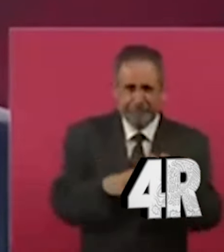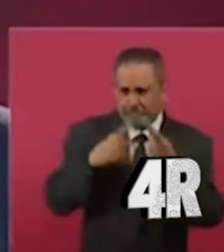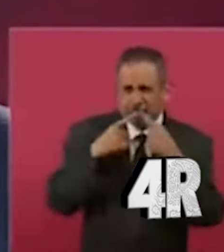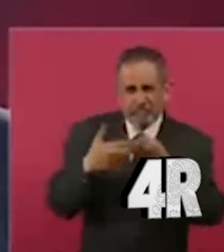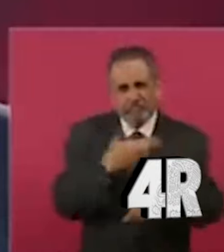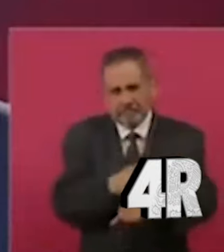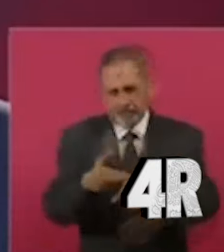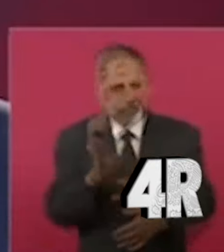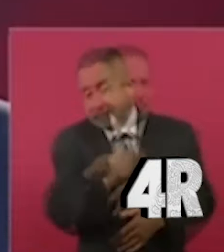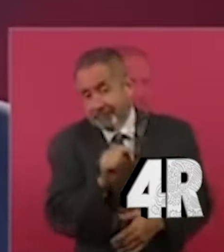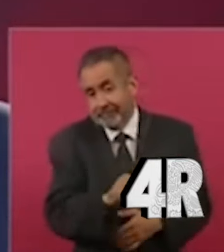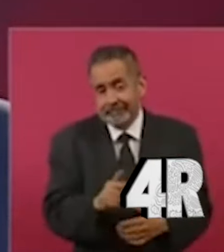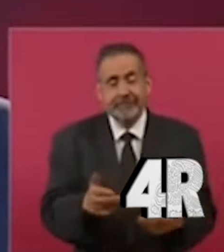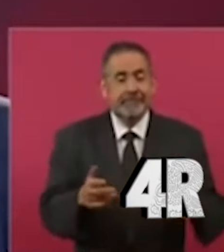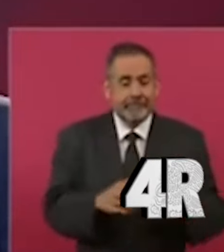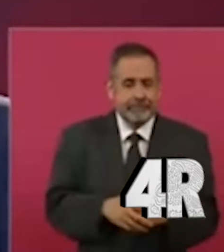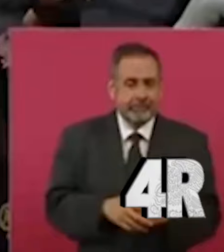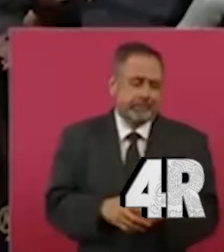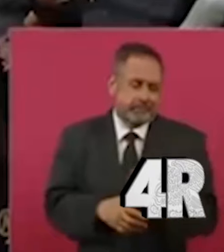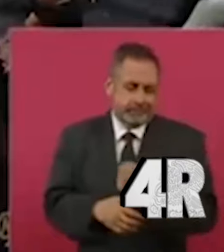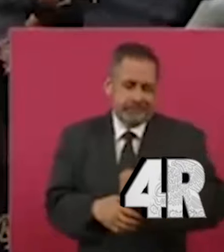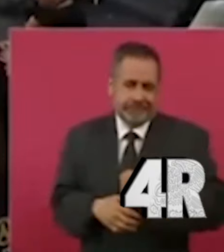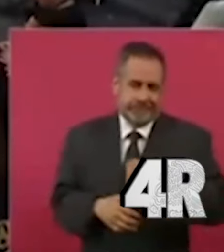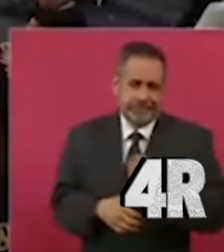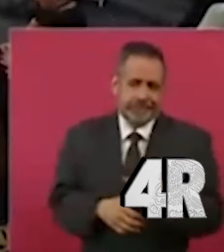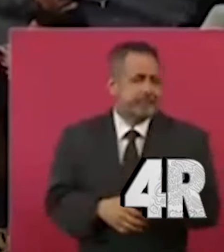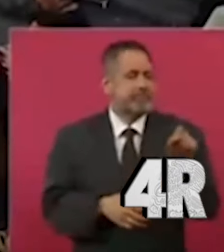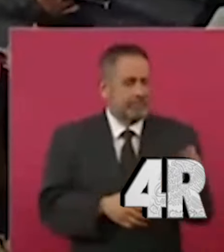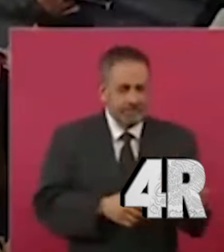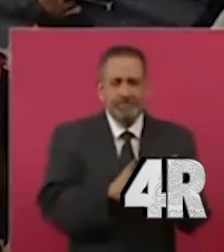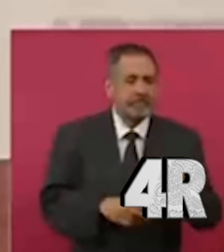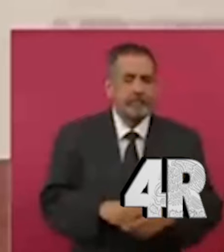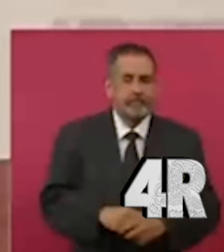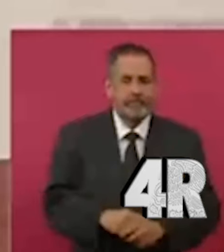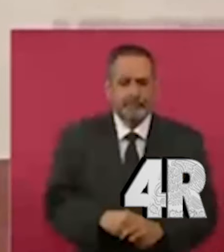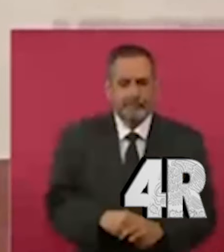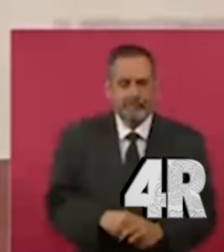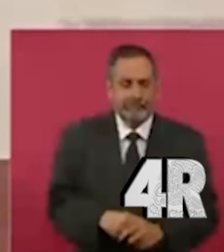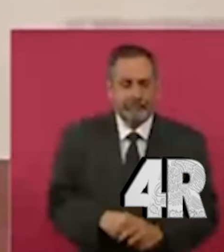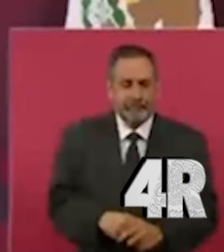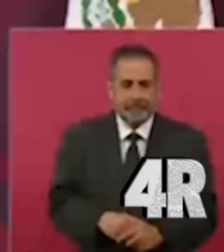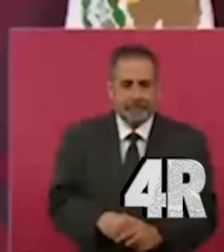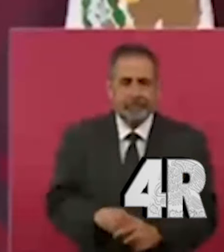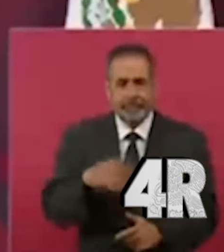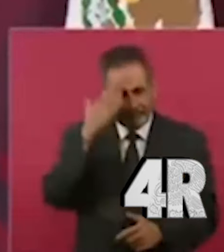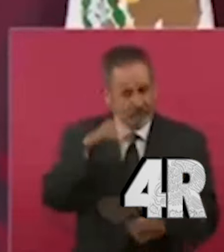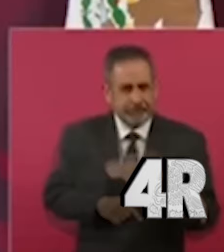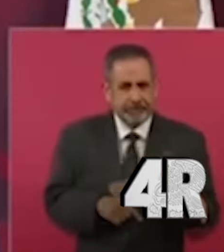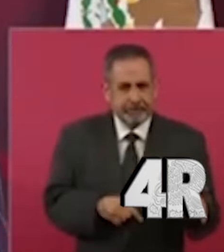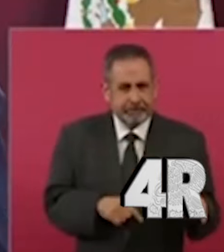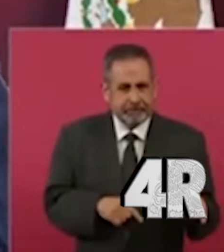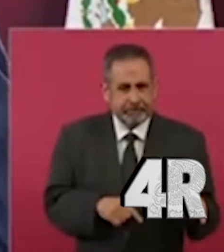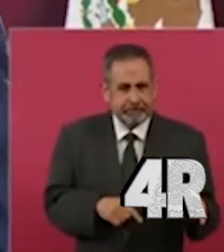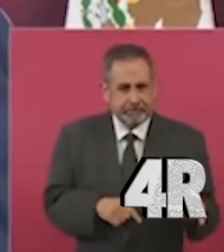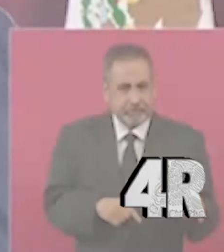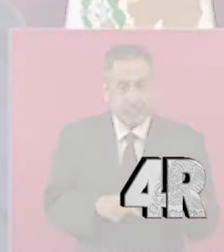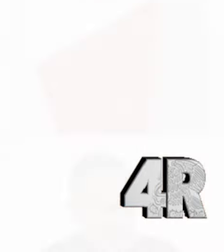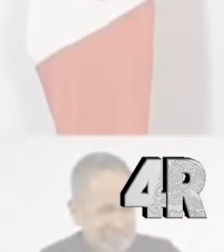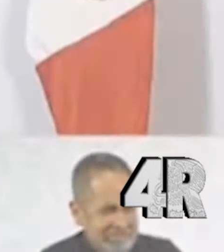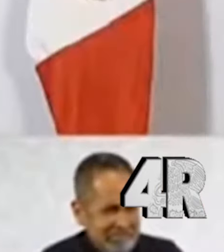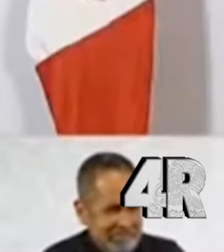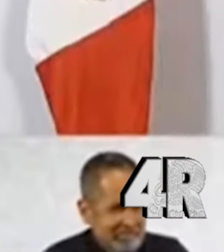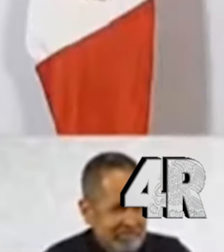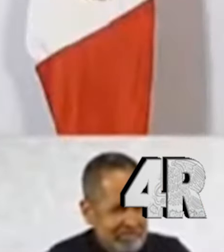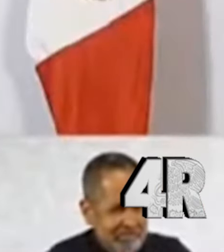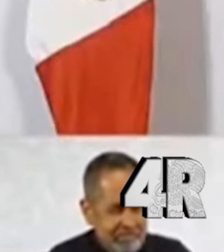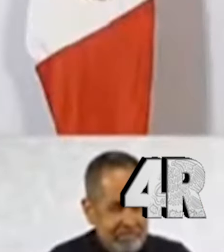gesti los trámites las influencias Pues fue este grupo esta señora tiene mucha fuerza